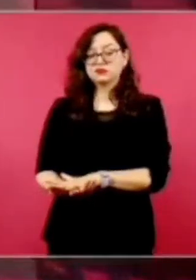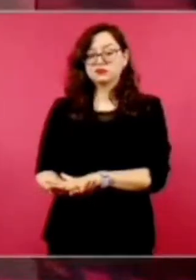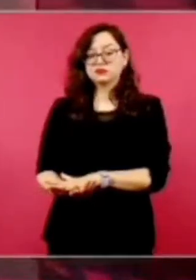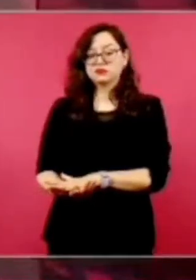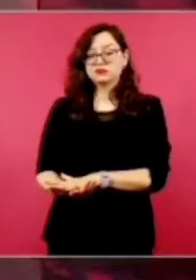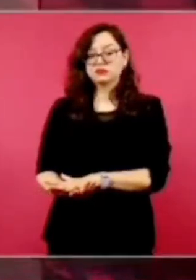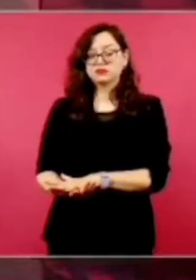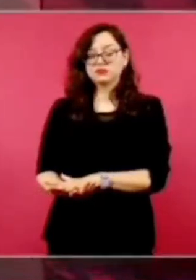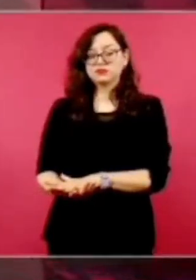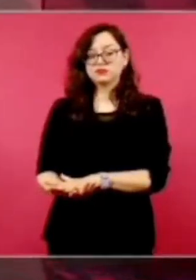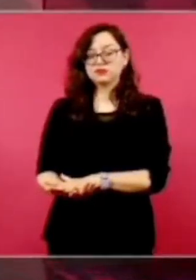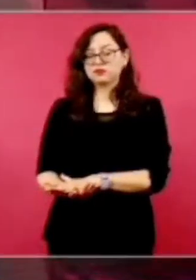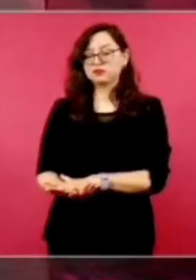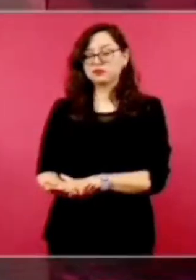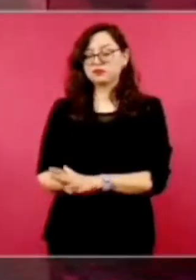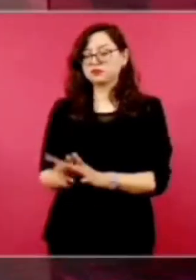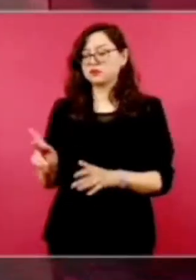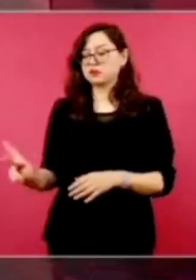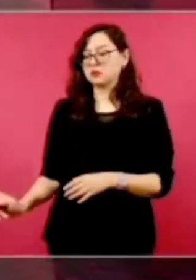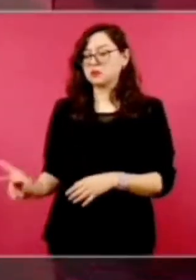algo muy parecido